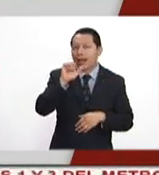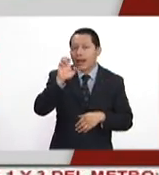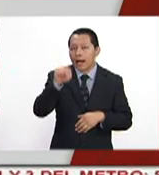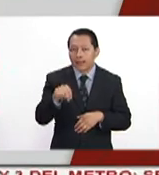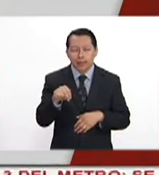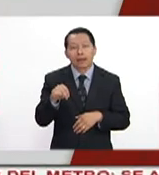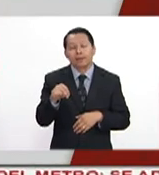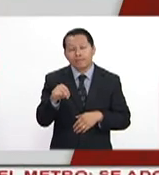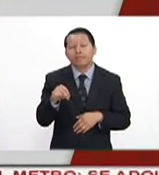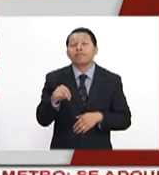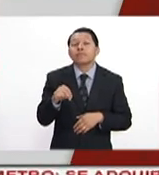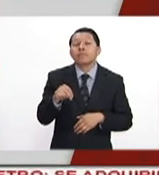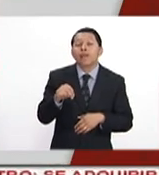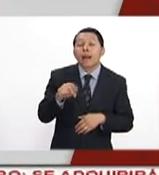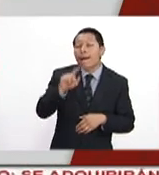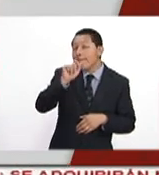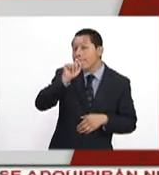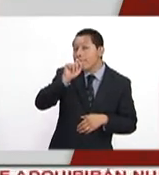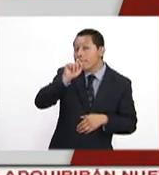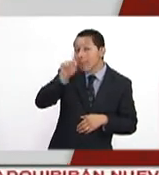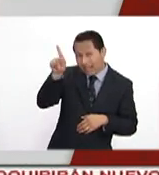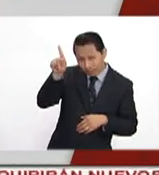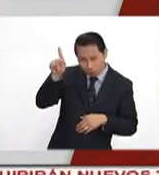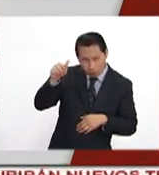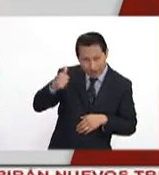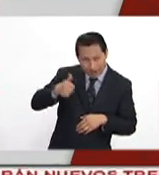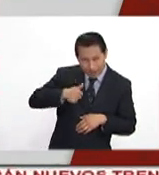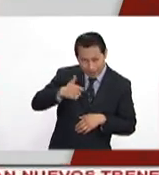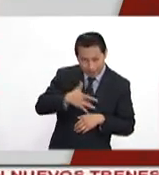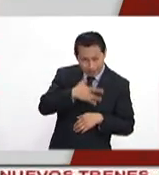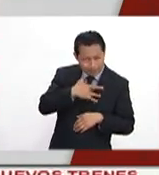América del Norte. ¿Sucede lo mismo en Canadá al respecto?